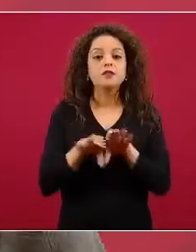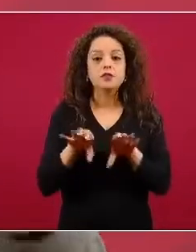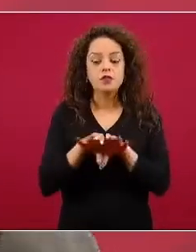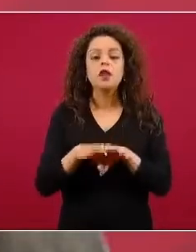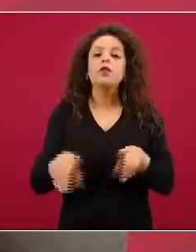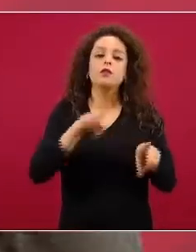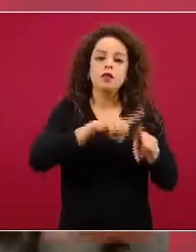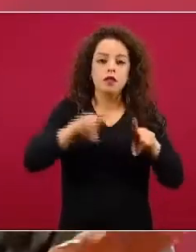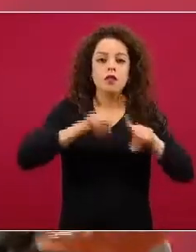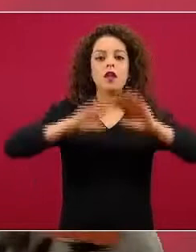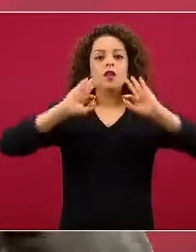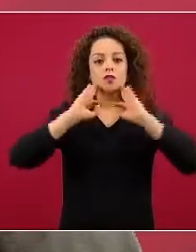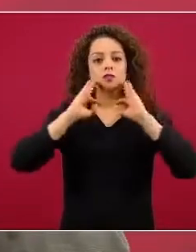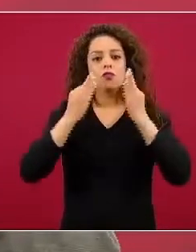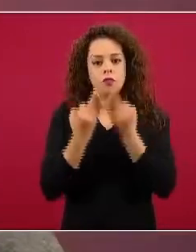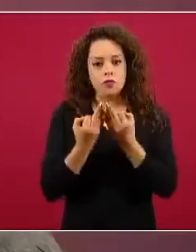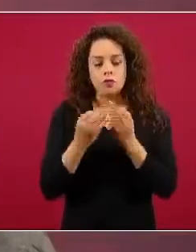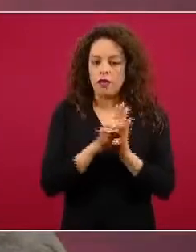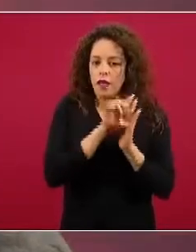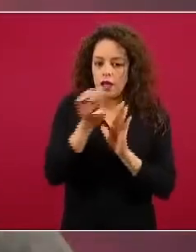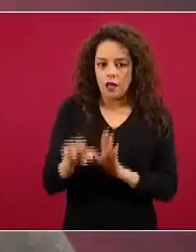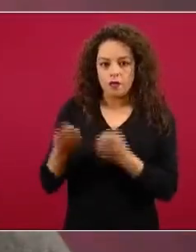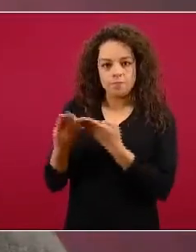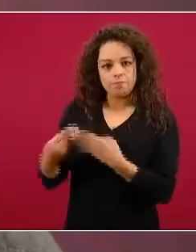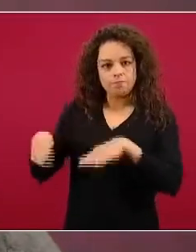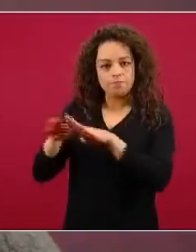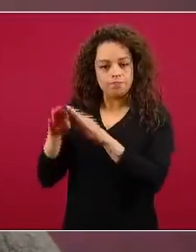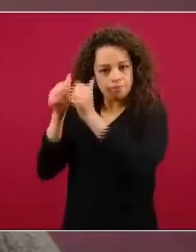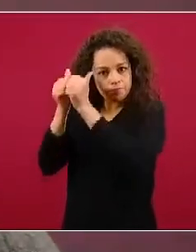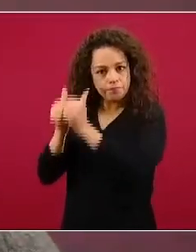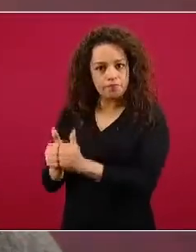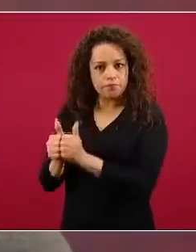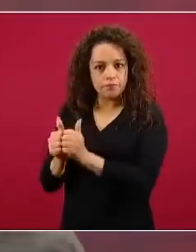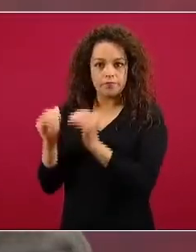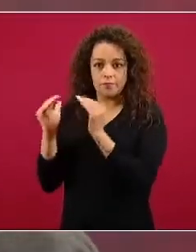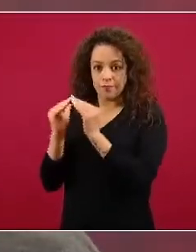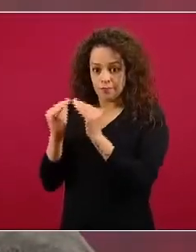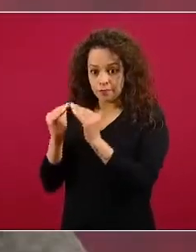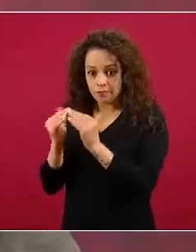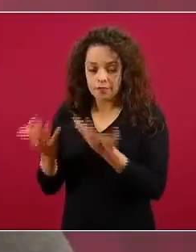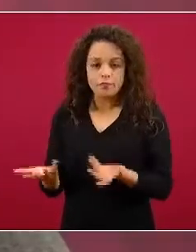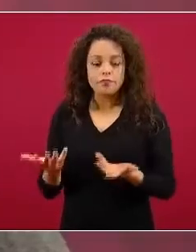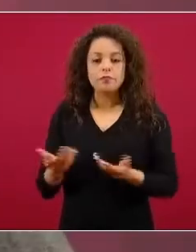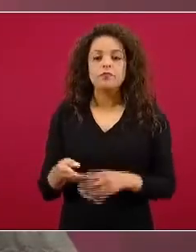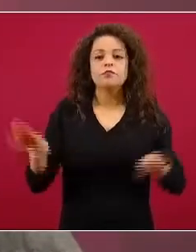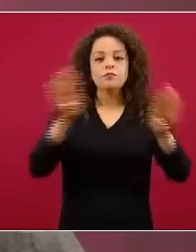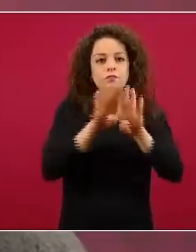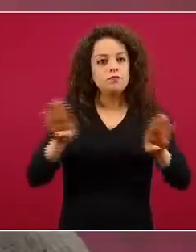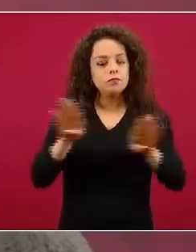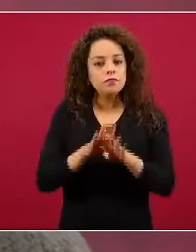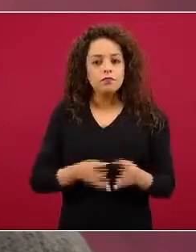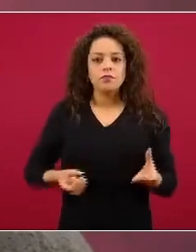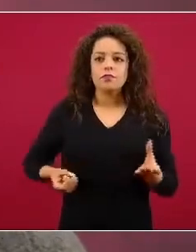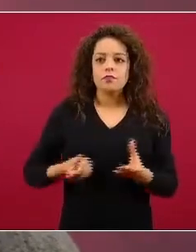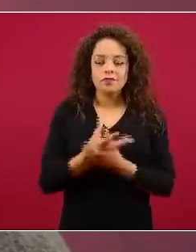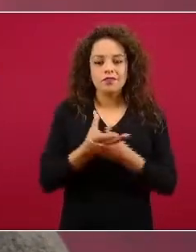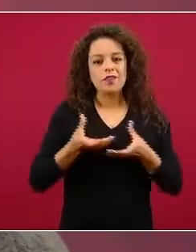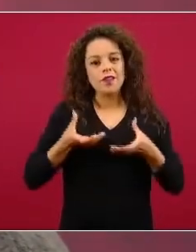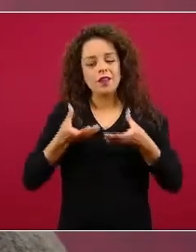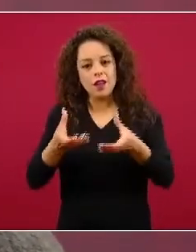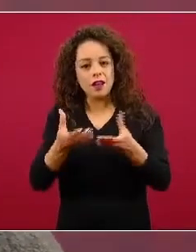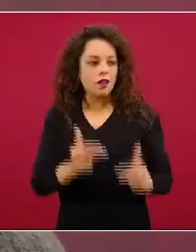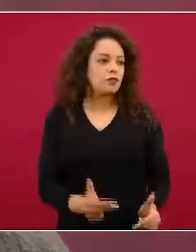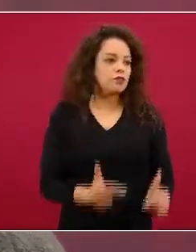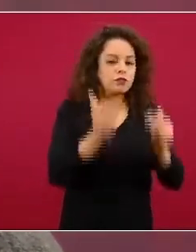distintas medidas de confinamiento, de restricción de la movilidad, el cierre de espacios públicos, y del otro lado